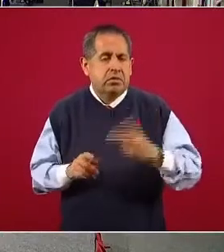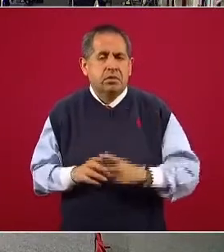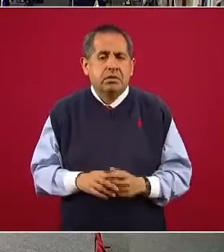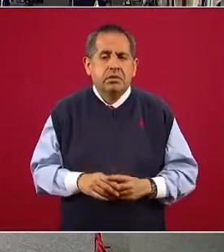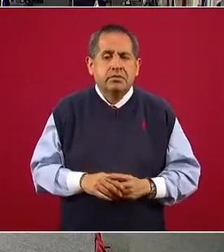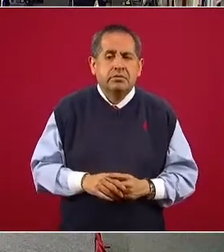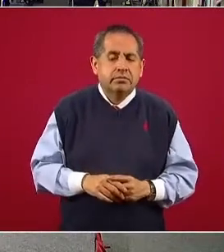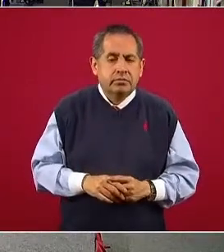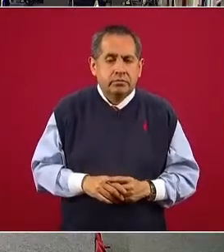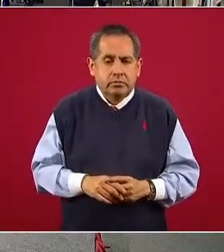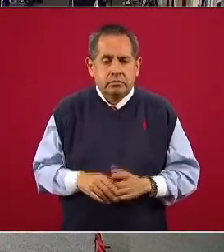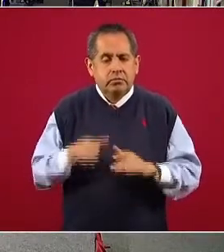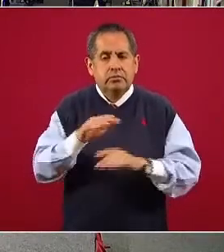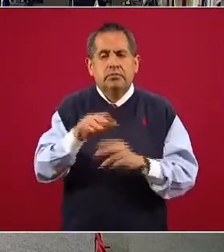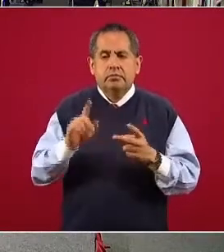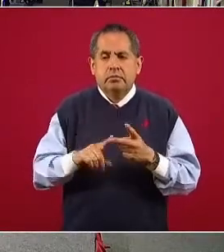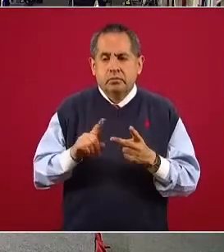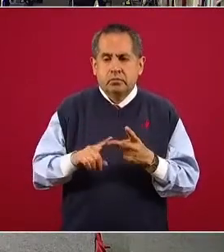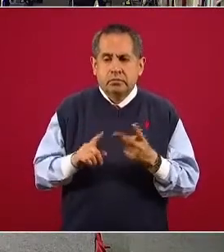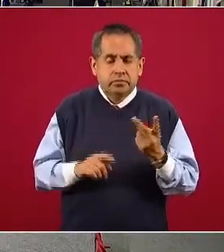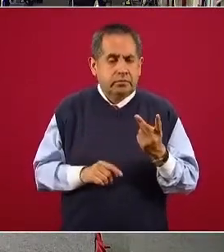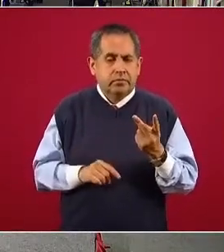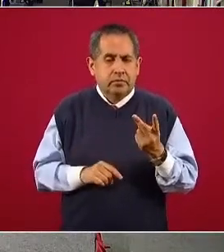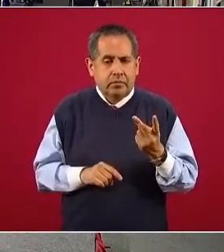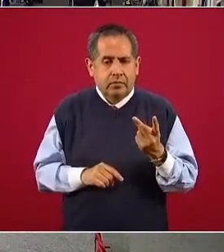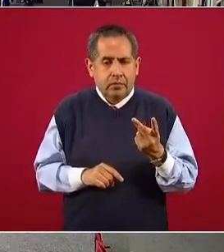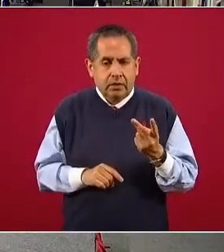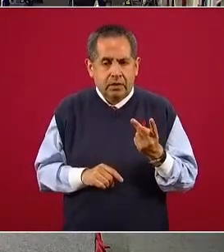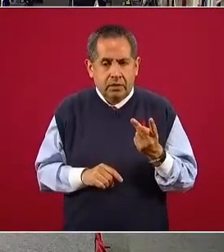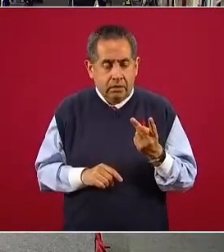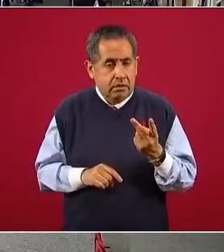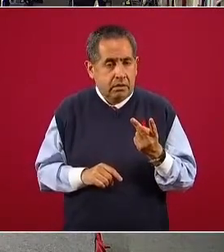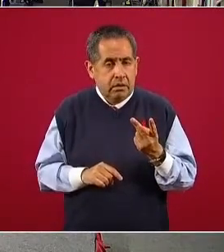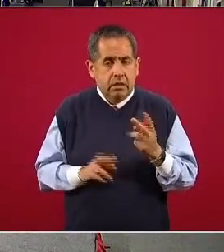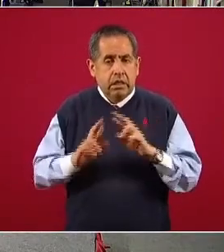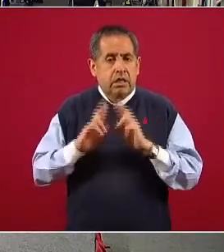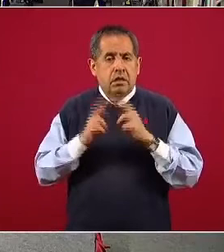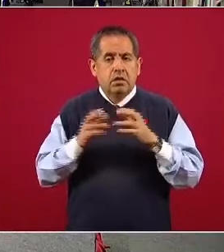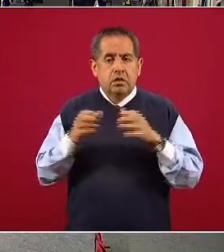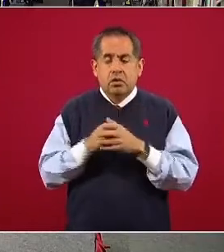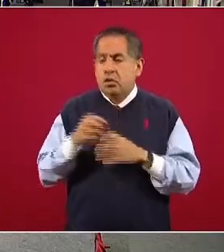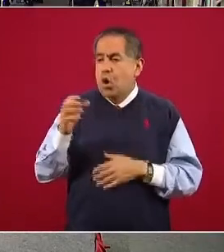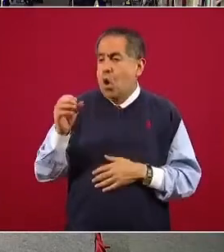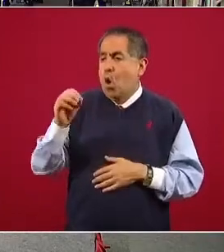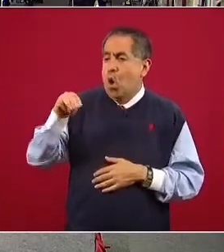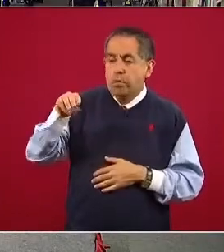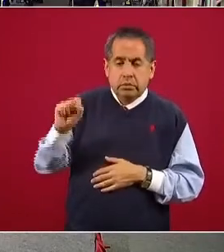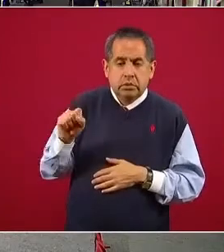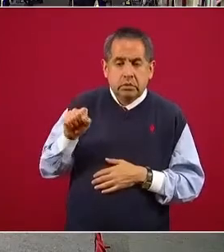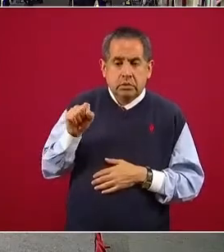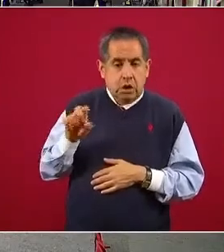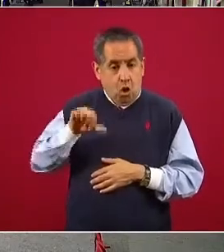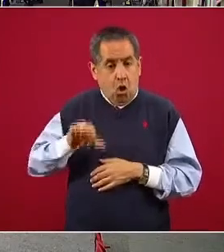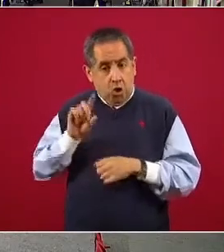es en relación a precisamente la reunión de la Organización Mundial de la Salud. El día de hoy fue dedicada a